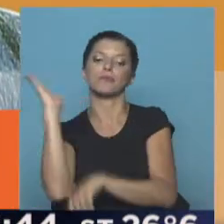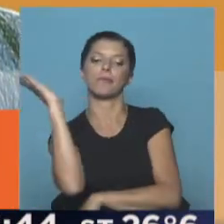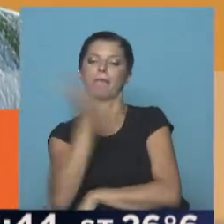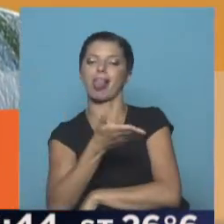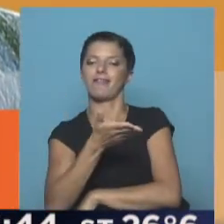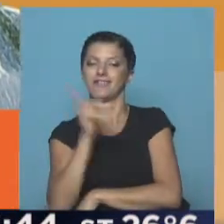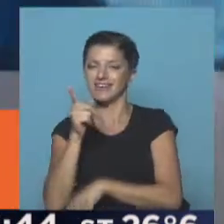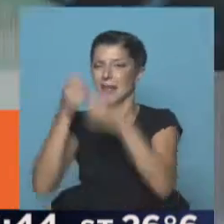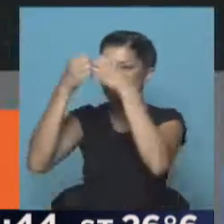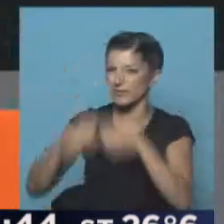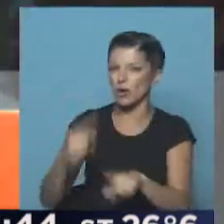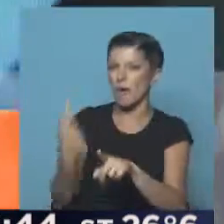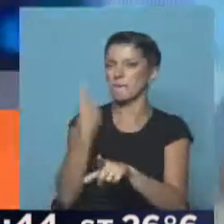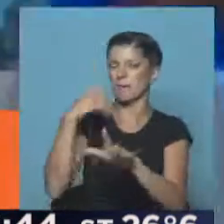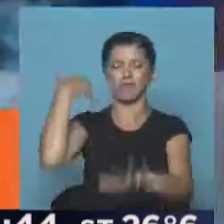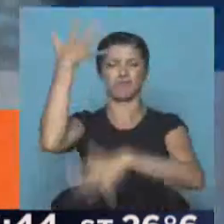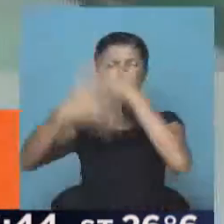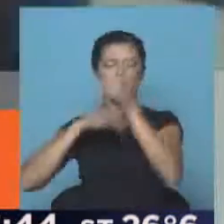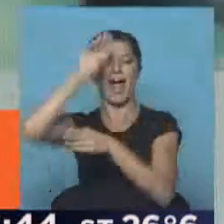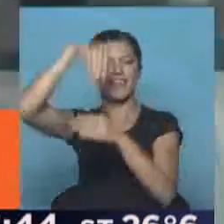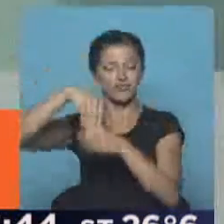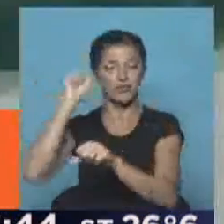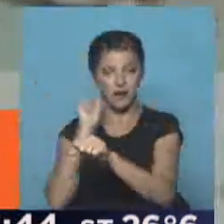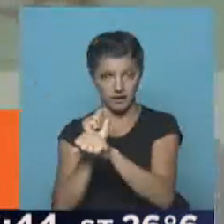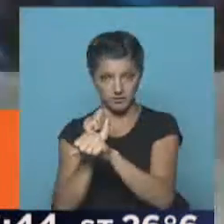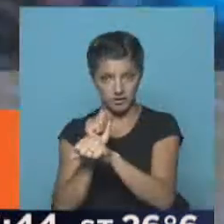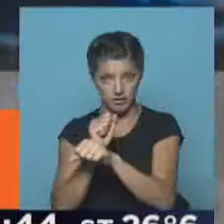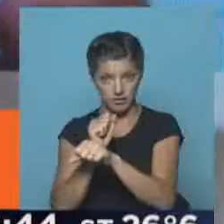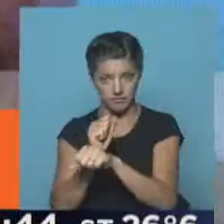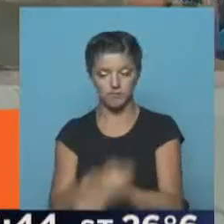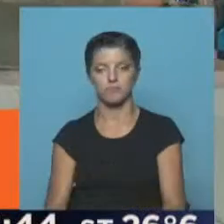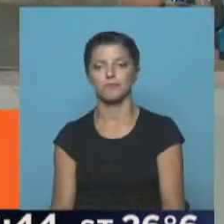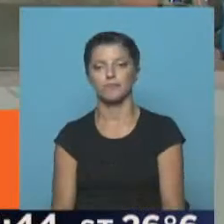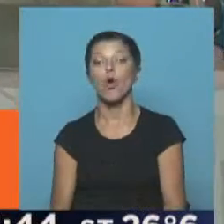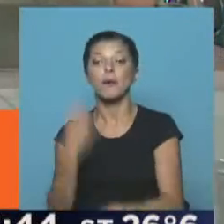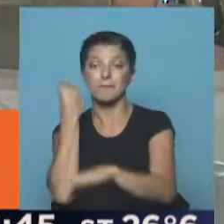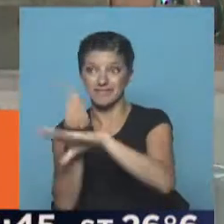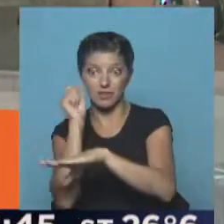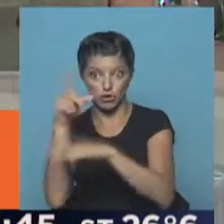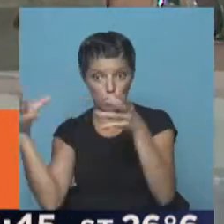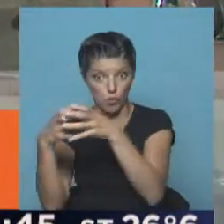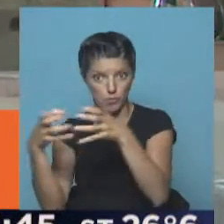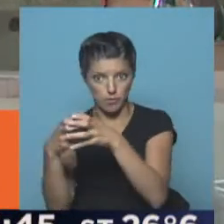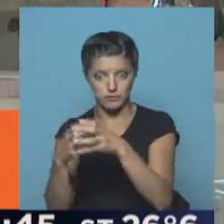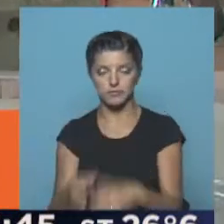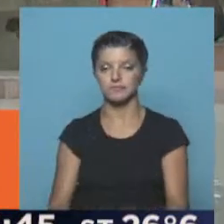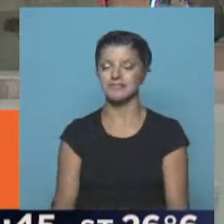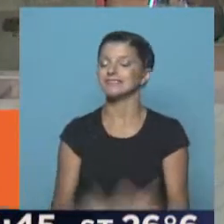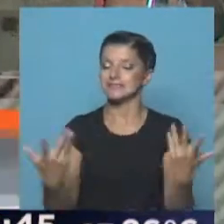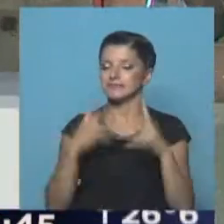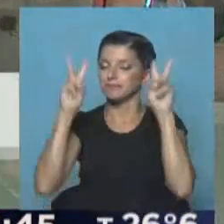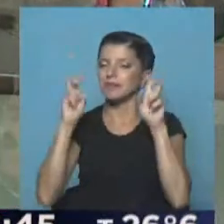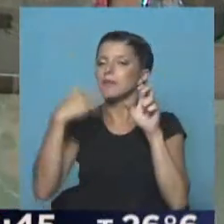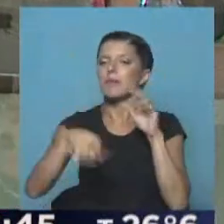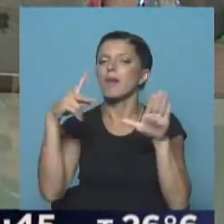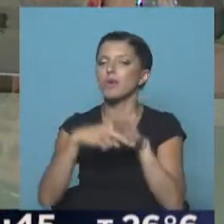el que inició esta revuelta carcelaria con gente propia dentro de las cárceles. Qué tema, ¿no? Nos estamos yendo a la pausa, pero qué